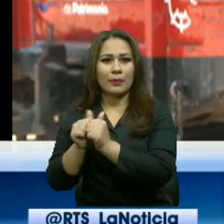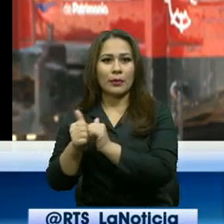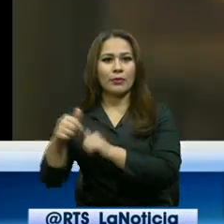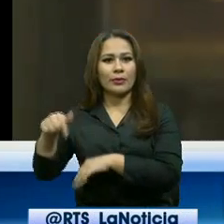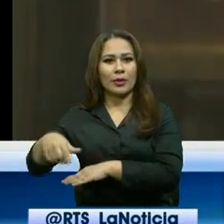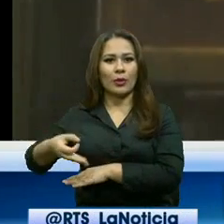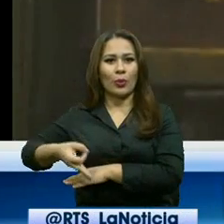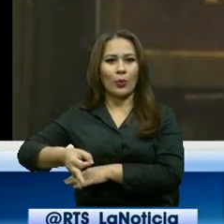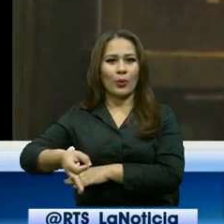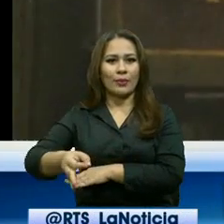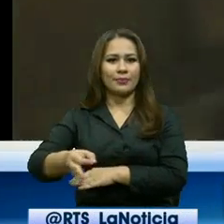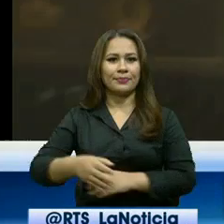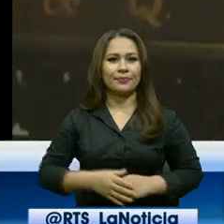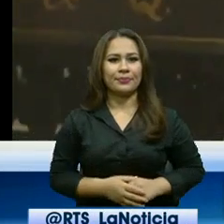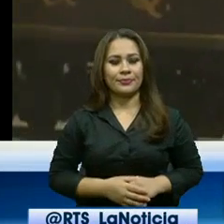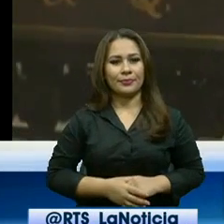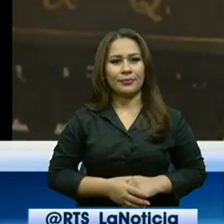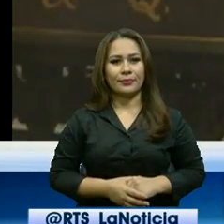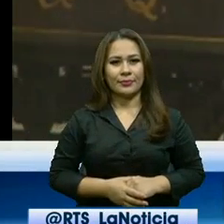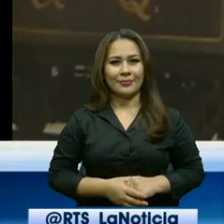Durán.